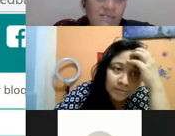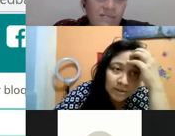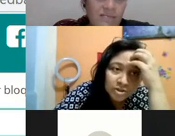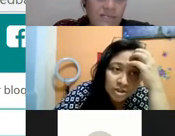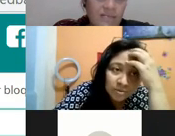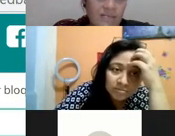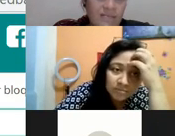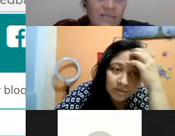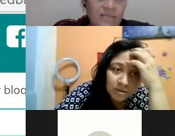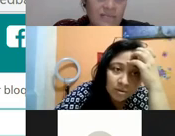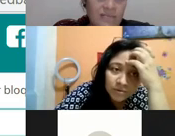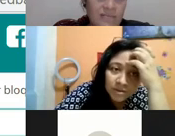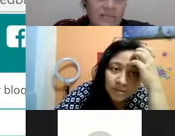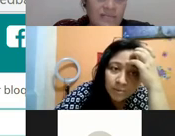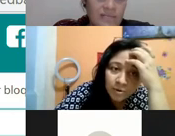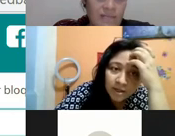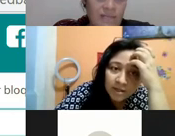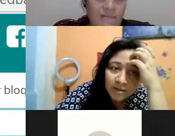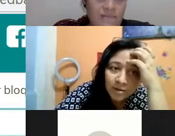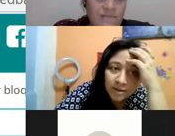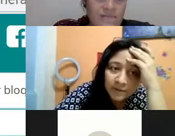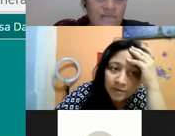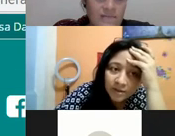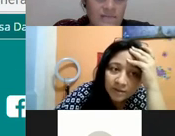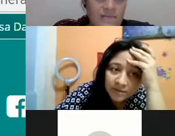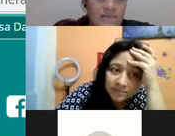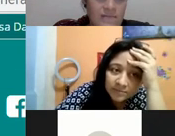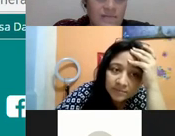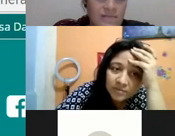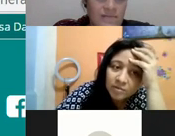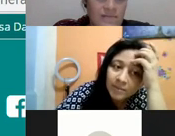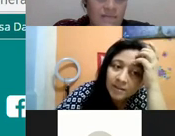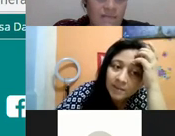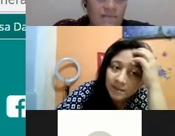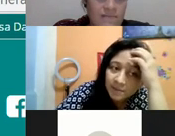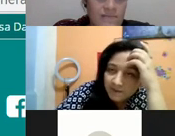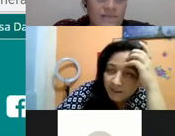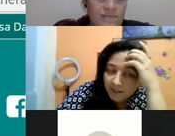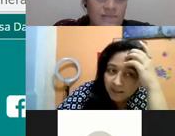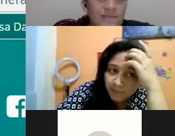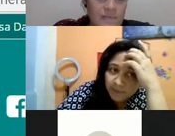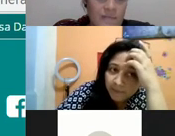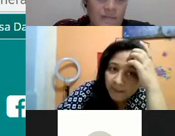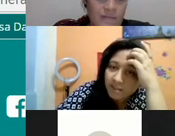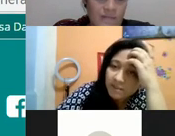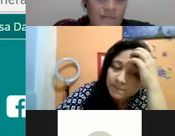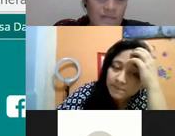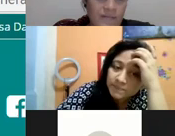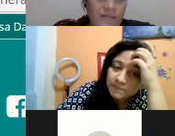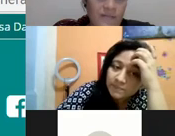poner archivo y como docente pongo rellenar con la respuesta correcta. Entonces automáticamente me dice que la respuesta es